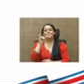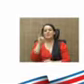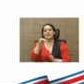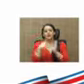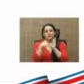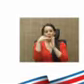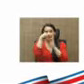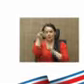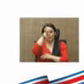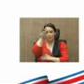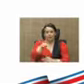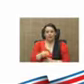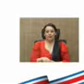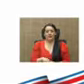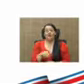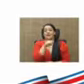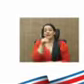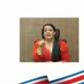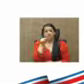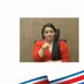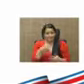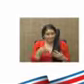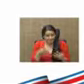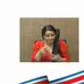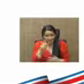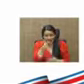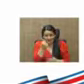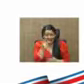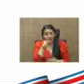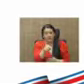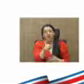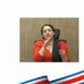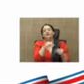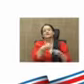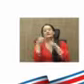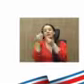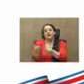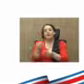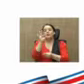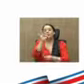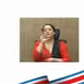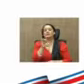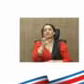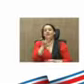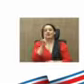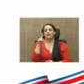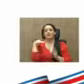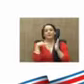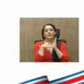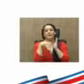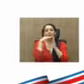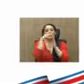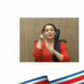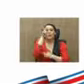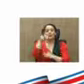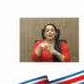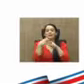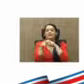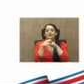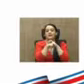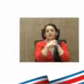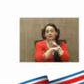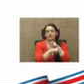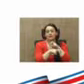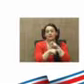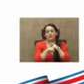de colones, y de los cuales se destinan 931 mil millones de colones a transferencias